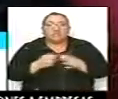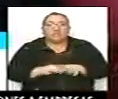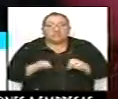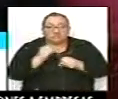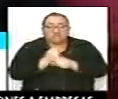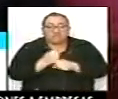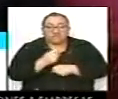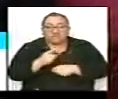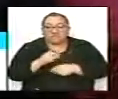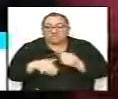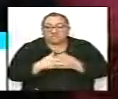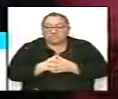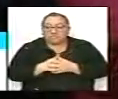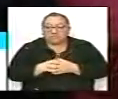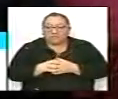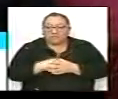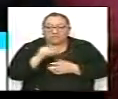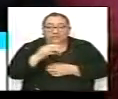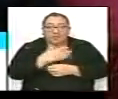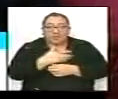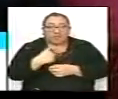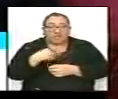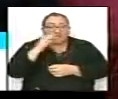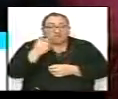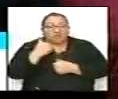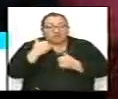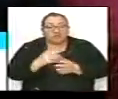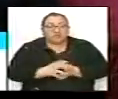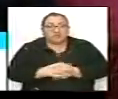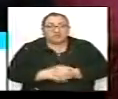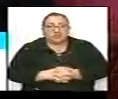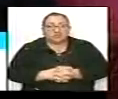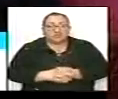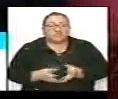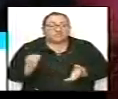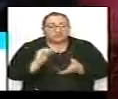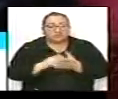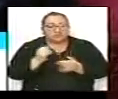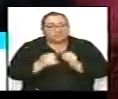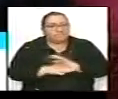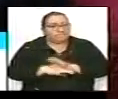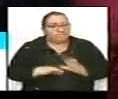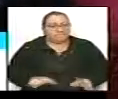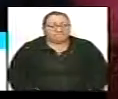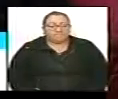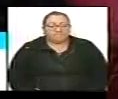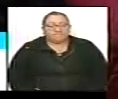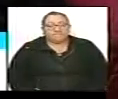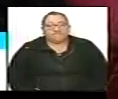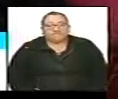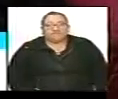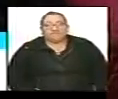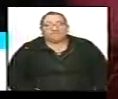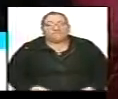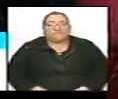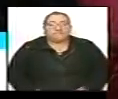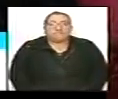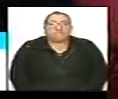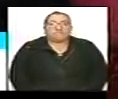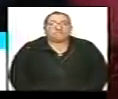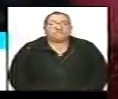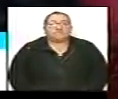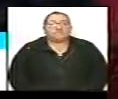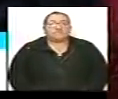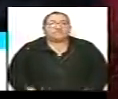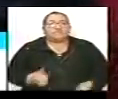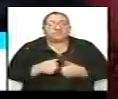Entonces, presidenta, yo creo que es bueno ya ir poniéndole fin a esto. Se está debatiendo de la mejor